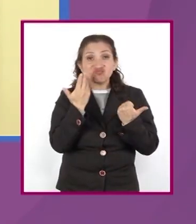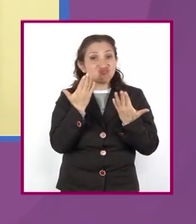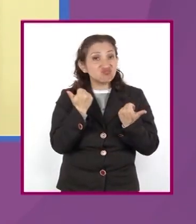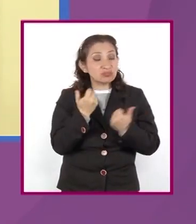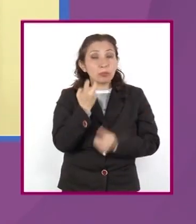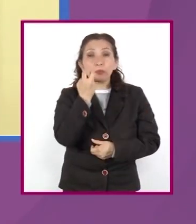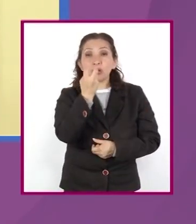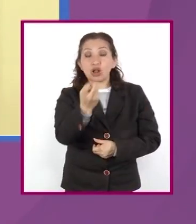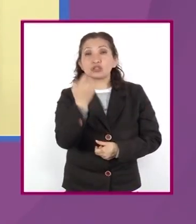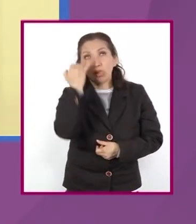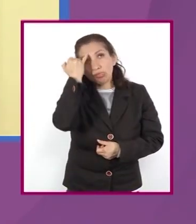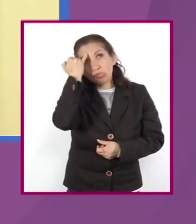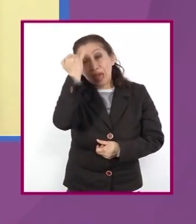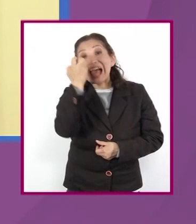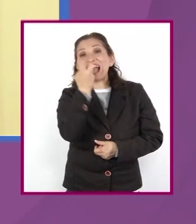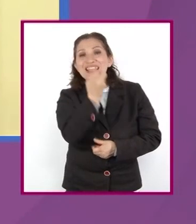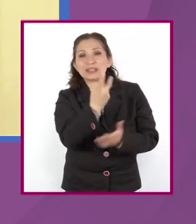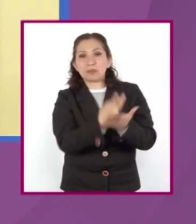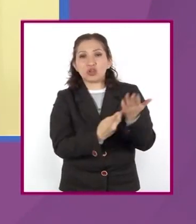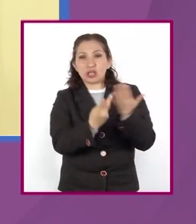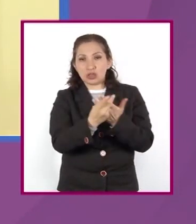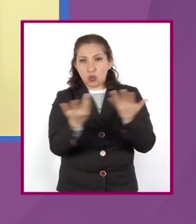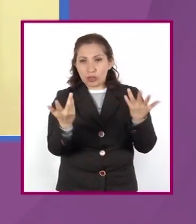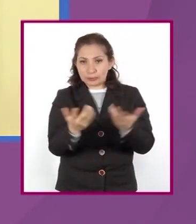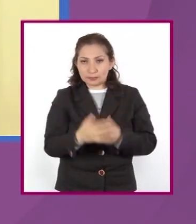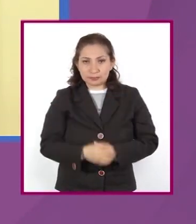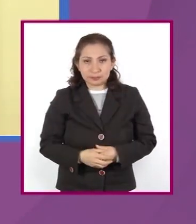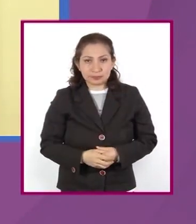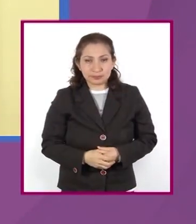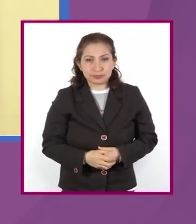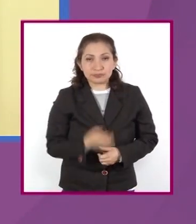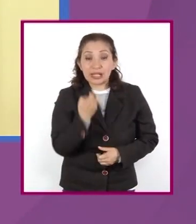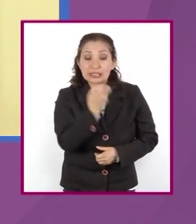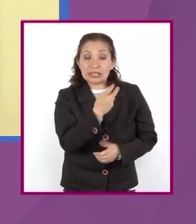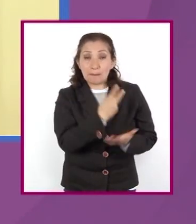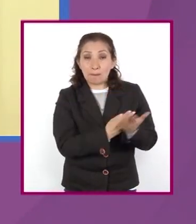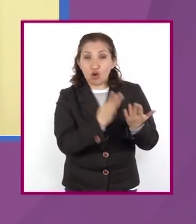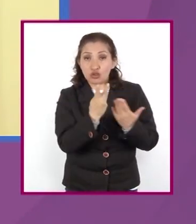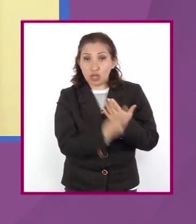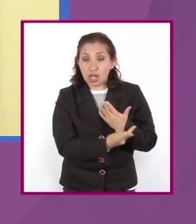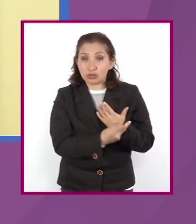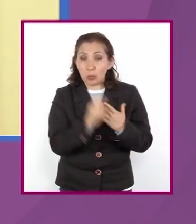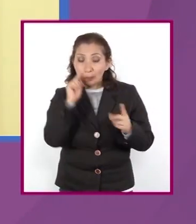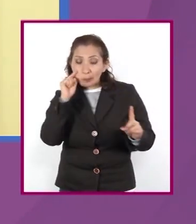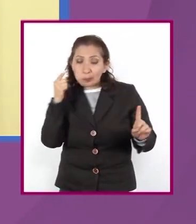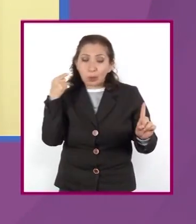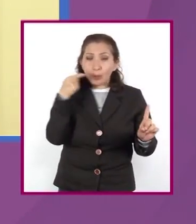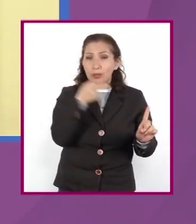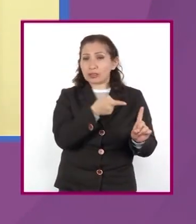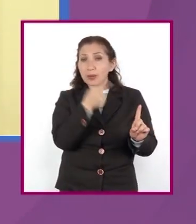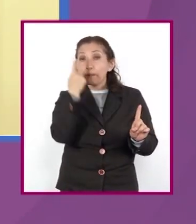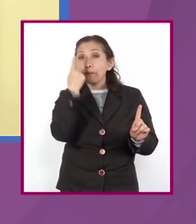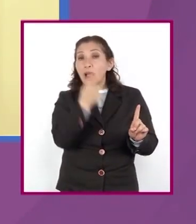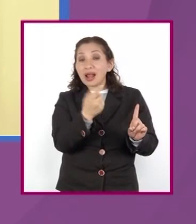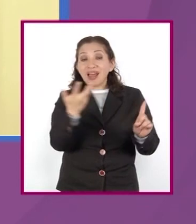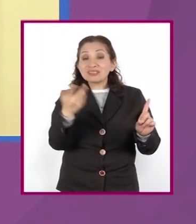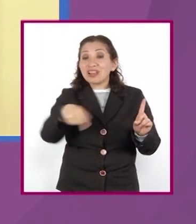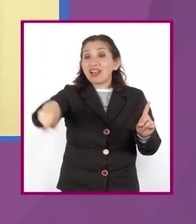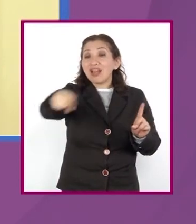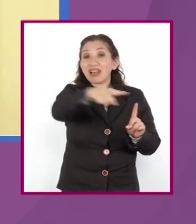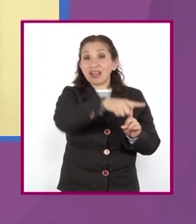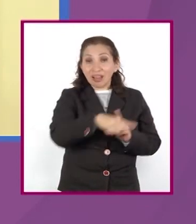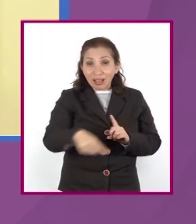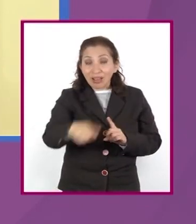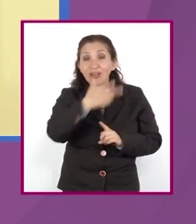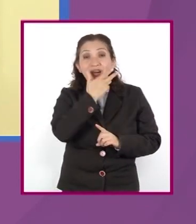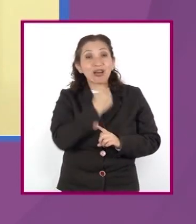ello, surgió la idea de este proyecto. El proyecto tuvo como objetivo lograr que nuestras